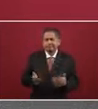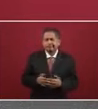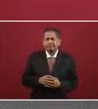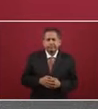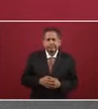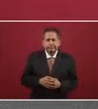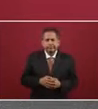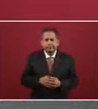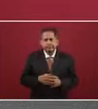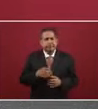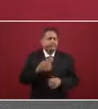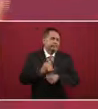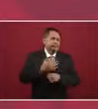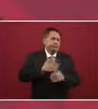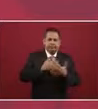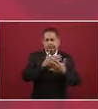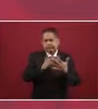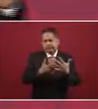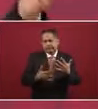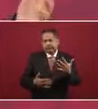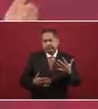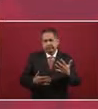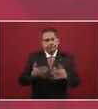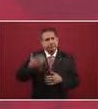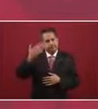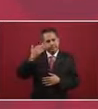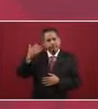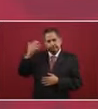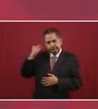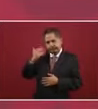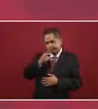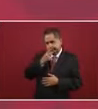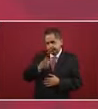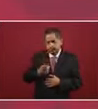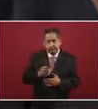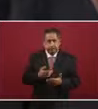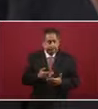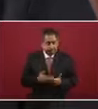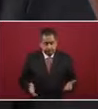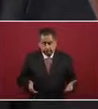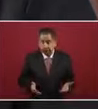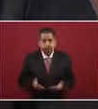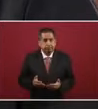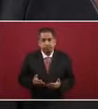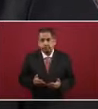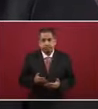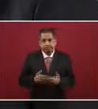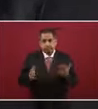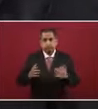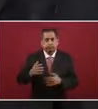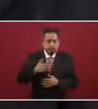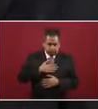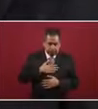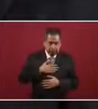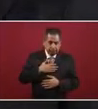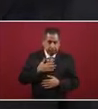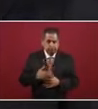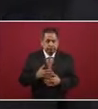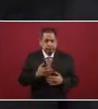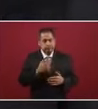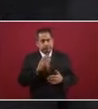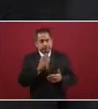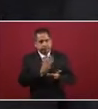y es una gran injusticia la que se está cometiendo. Luego entonces yo